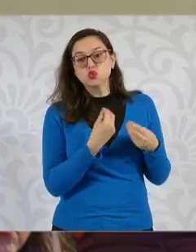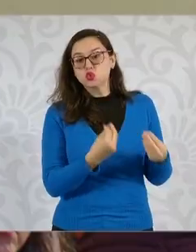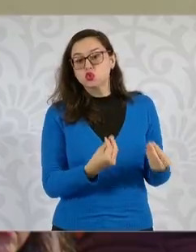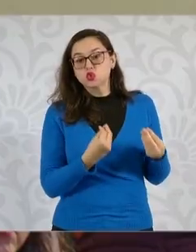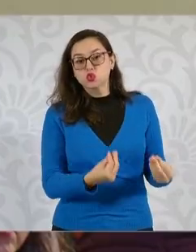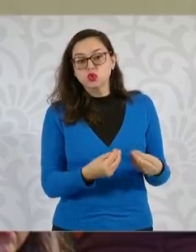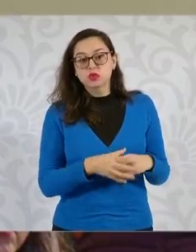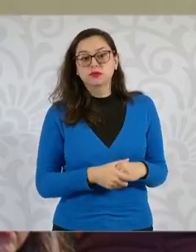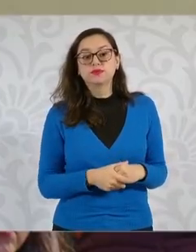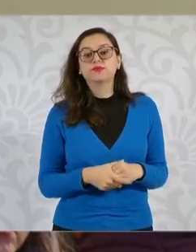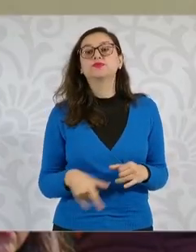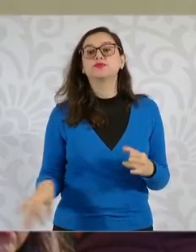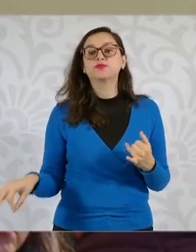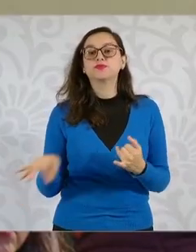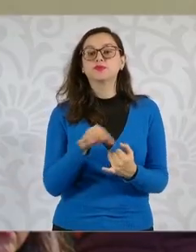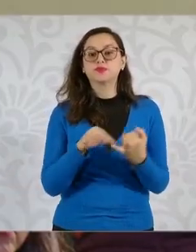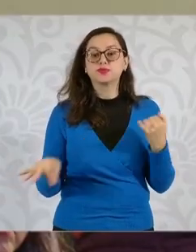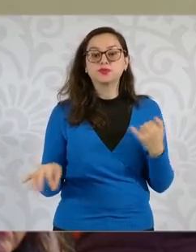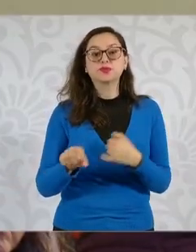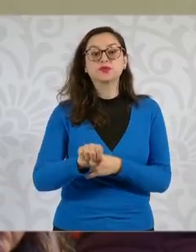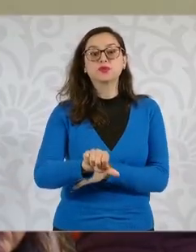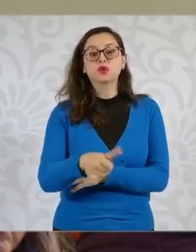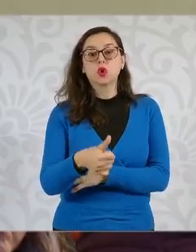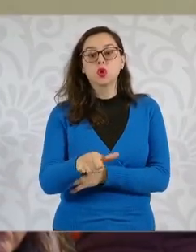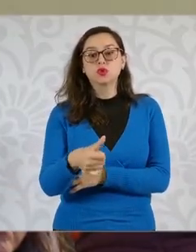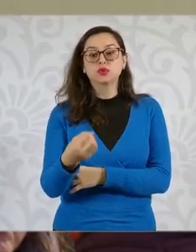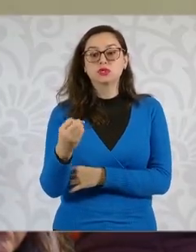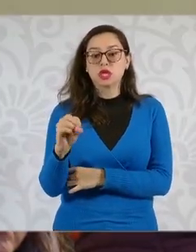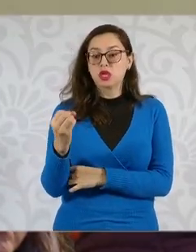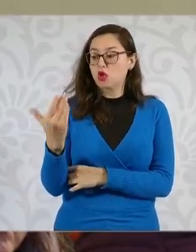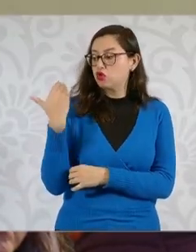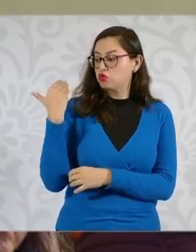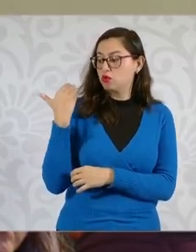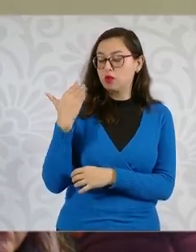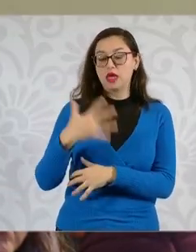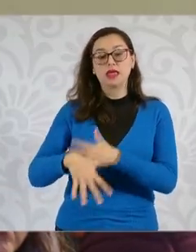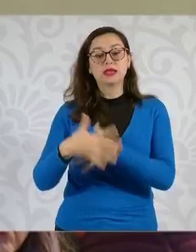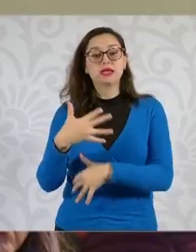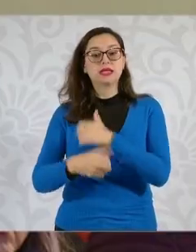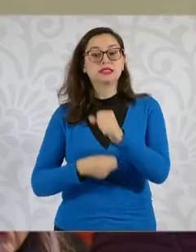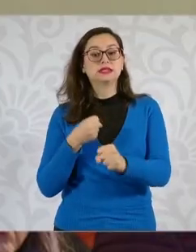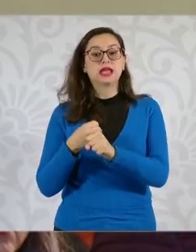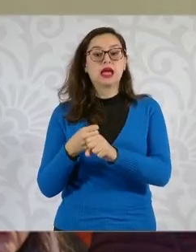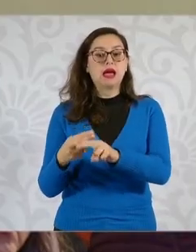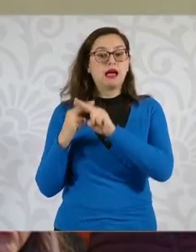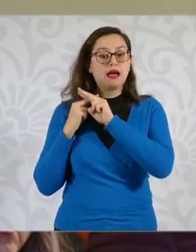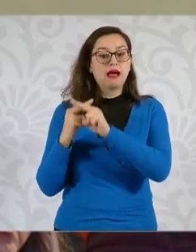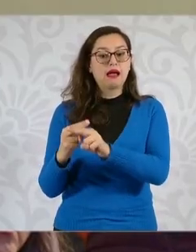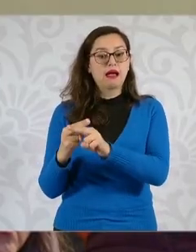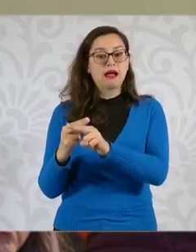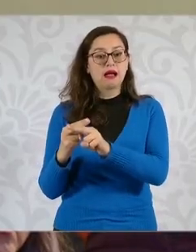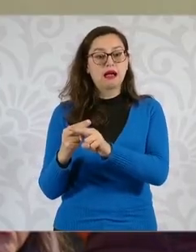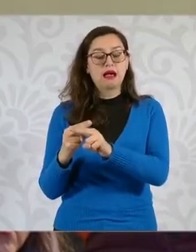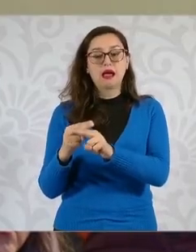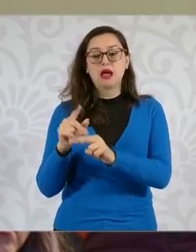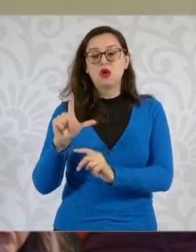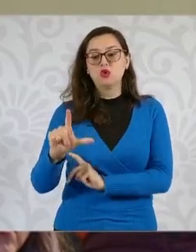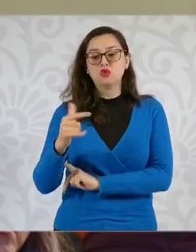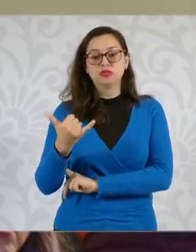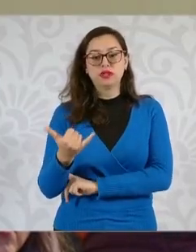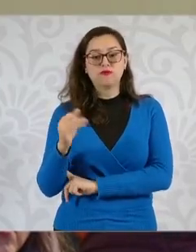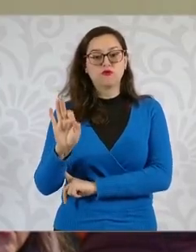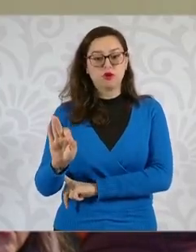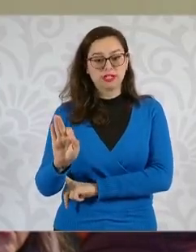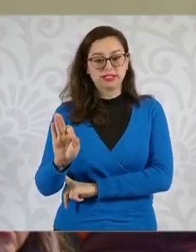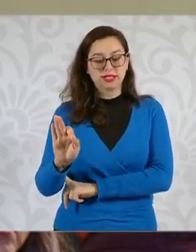y finalmente presidenta el 11 de octubre se cumplieron 15 años de la desaparición de Luz y Fuerza del Centro